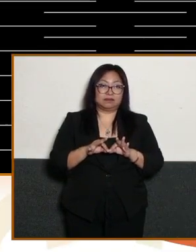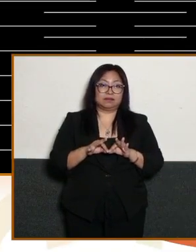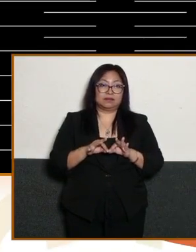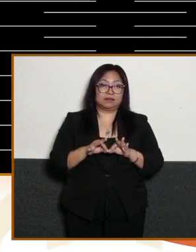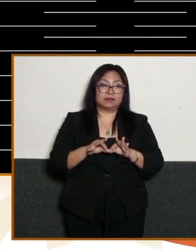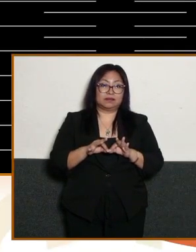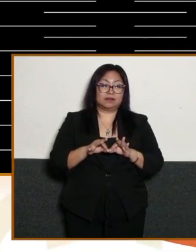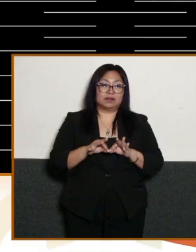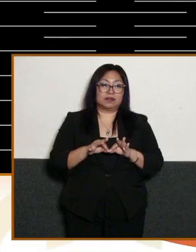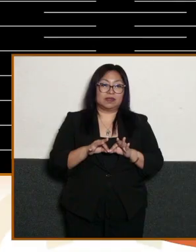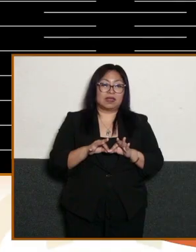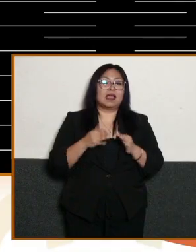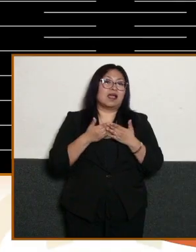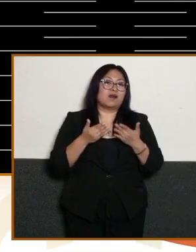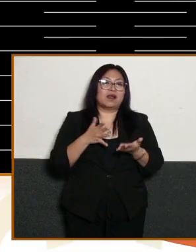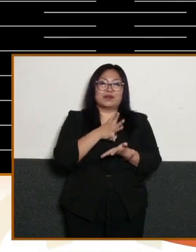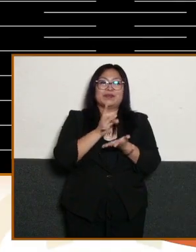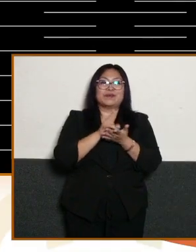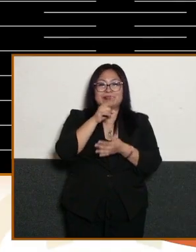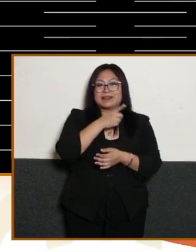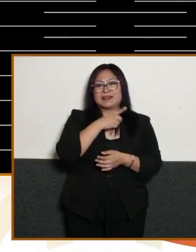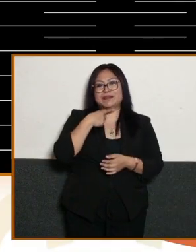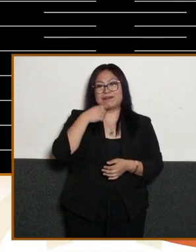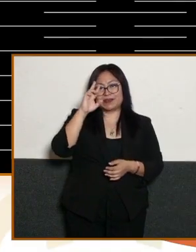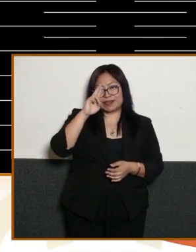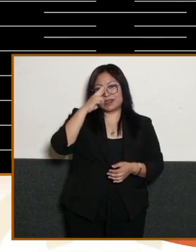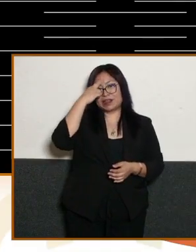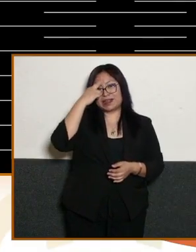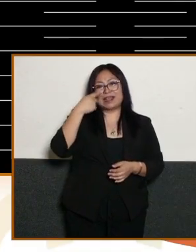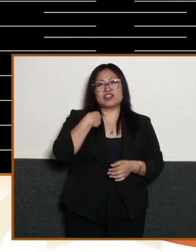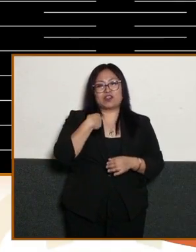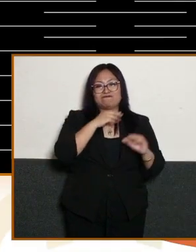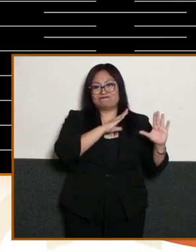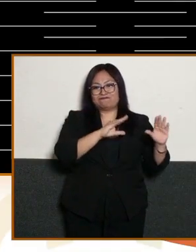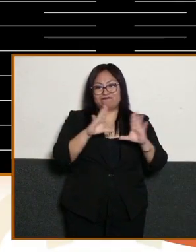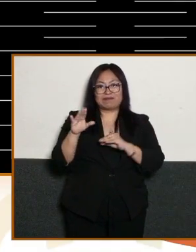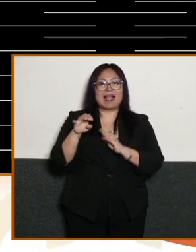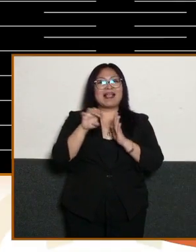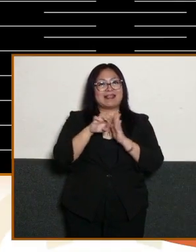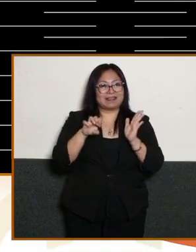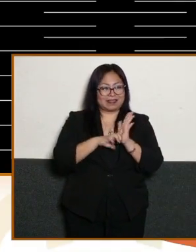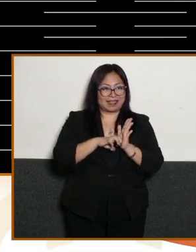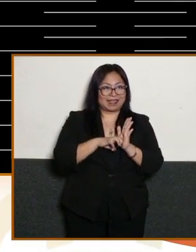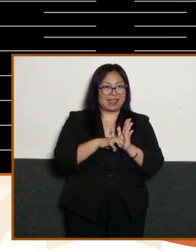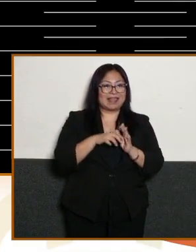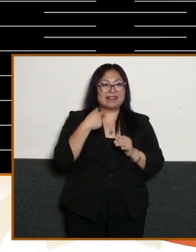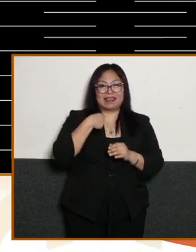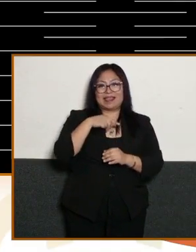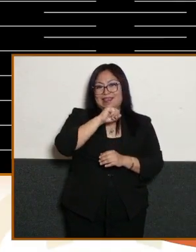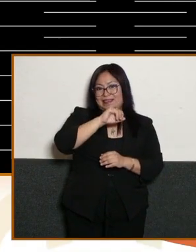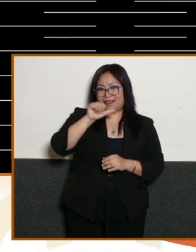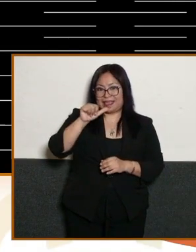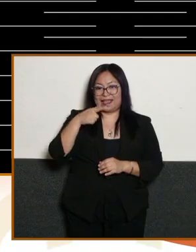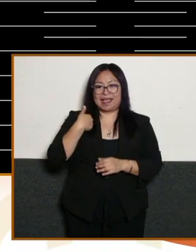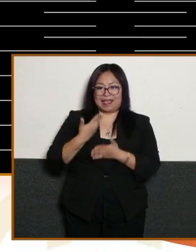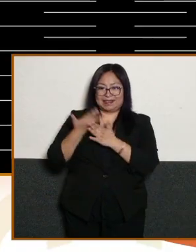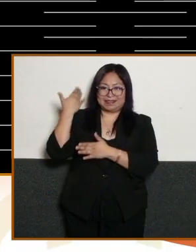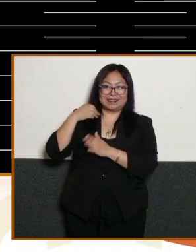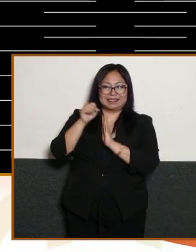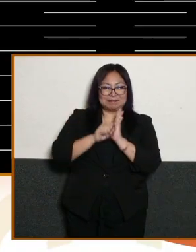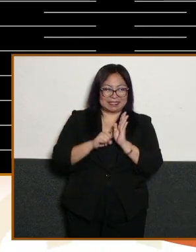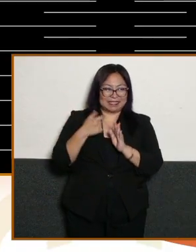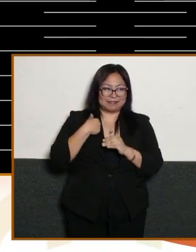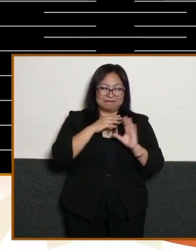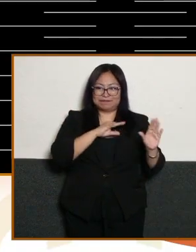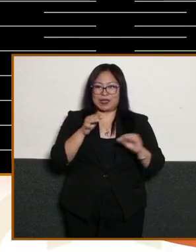Por un lado, déjenme nomás recordar, porque yo di la clase de ética en la inteligencia artificial y la ciencia de datos el semestre pasado, y muchos de mis alumnos me